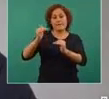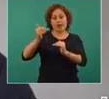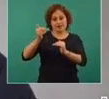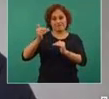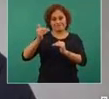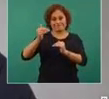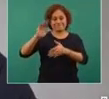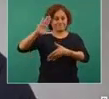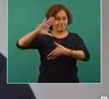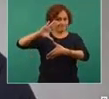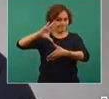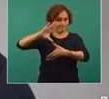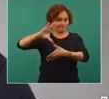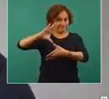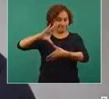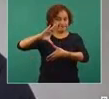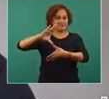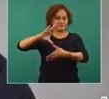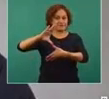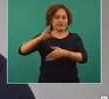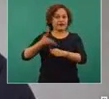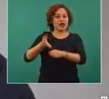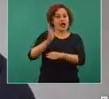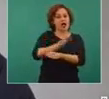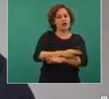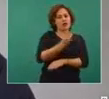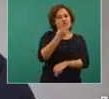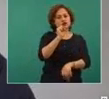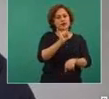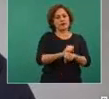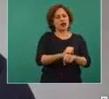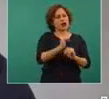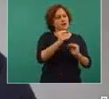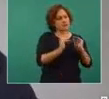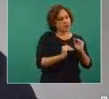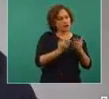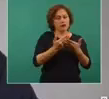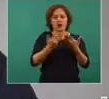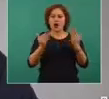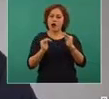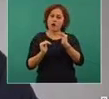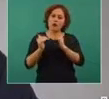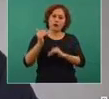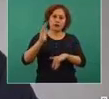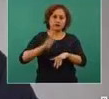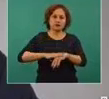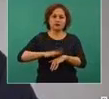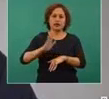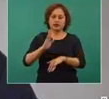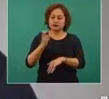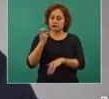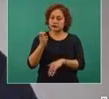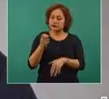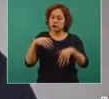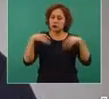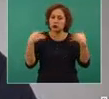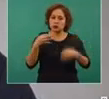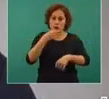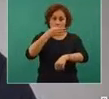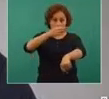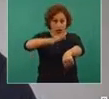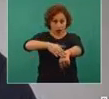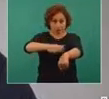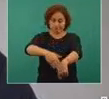semana, ya es superior a la que teníamos hace 2 semanas. Y esto puede ser obviamente un tema de alertamiento para todos